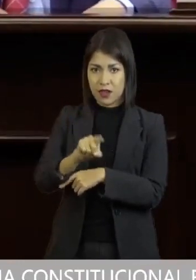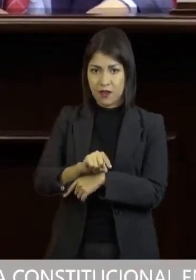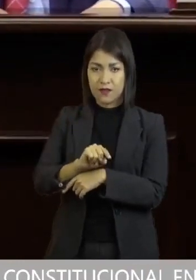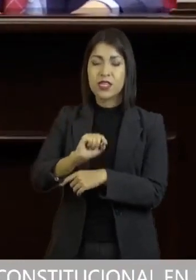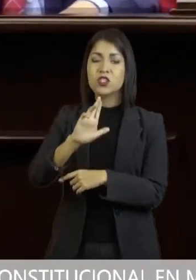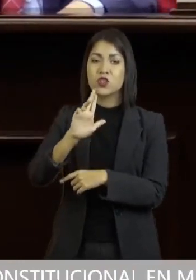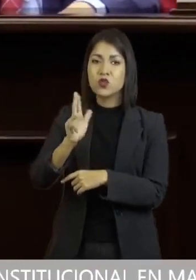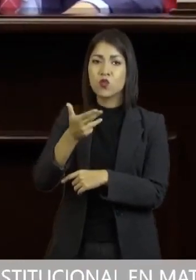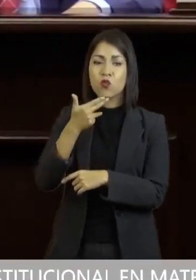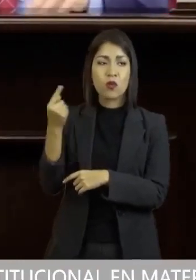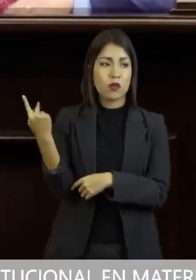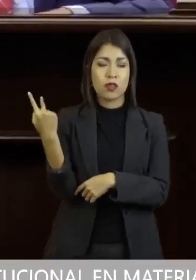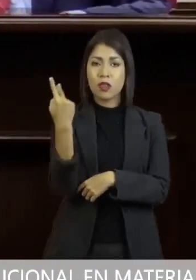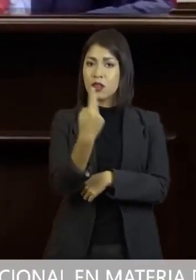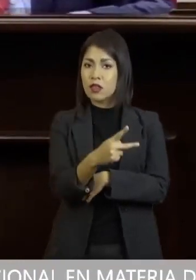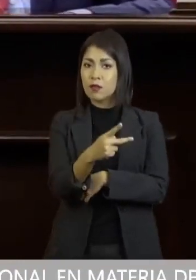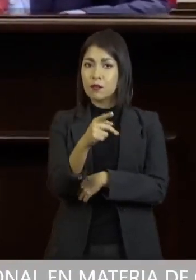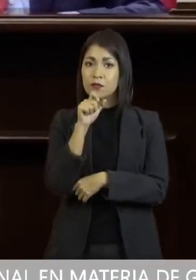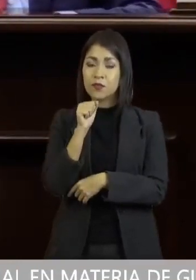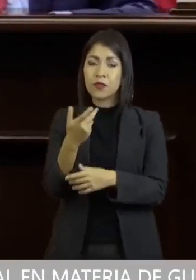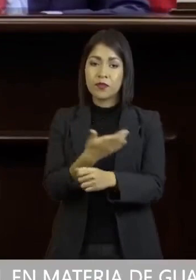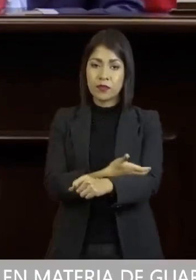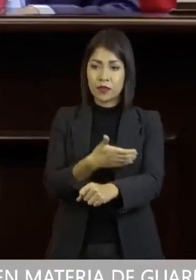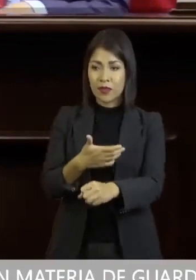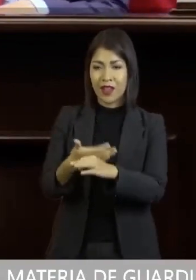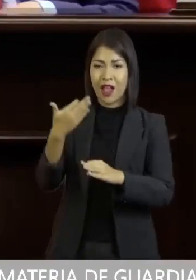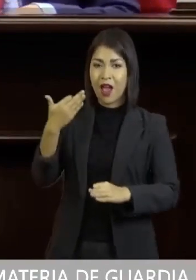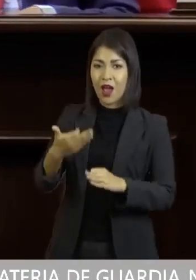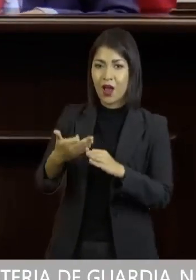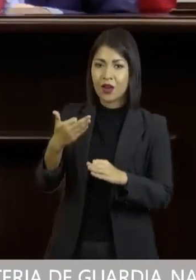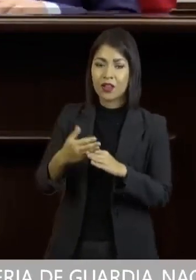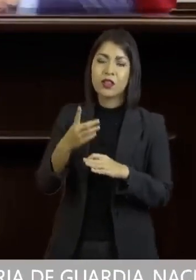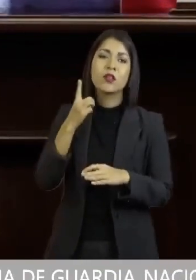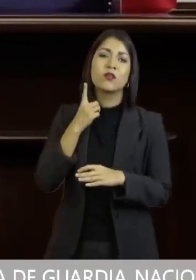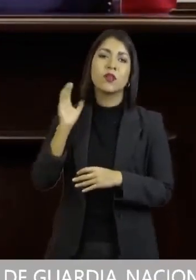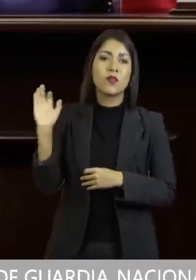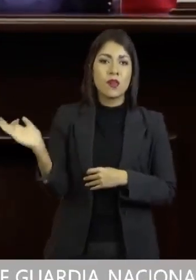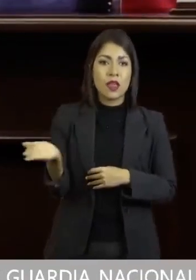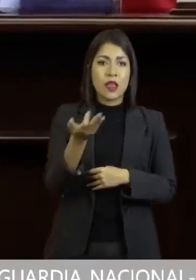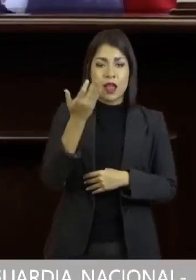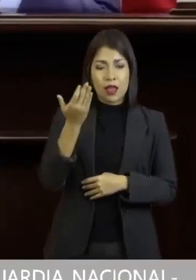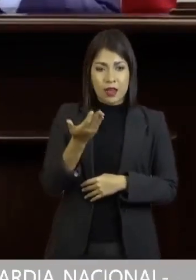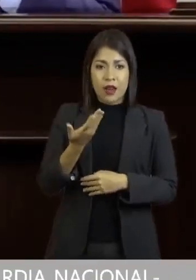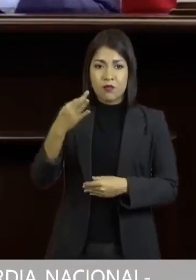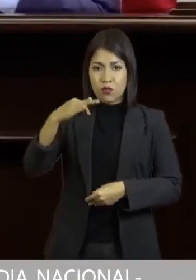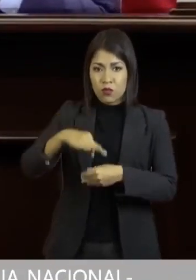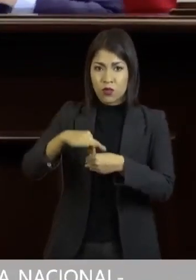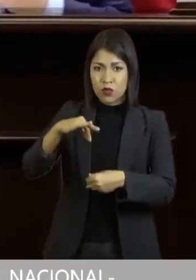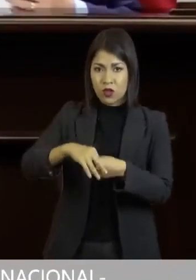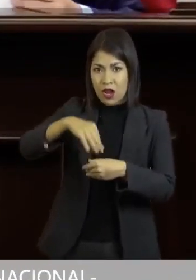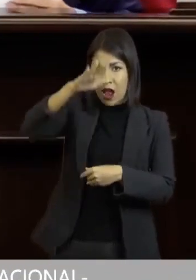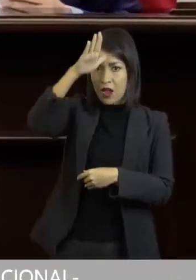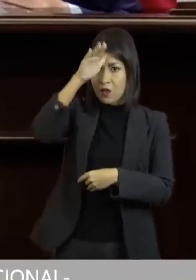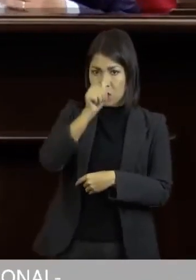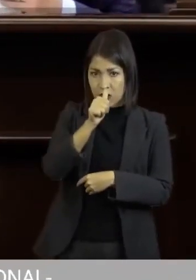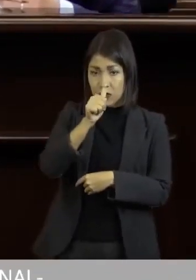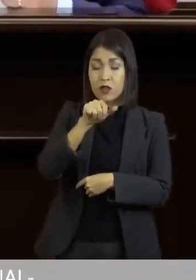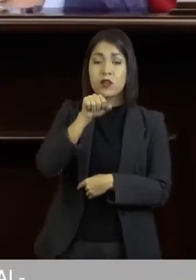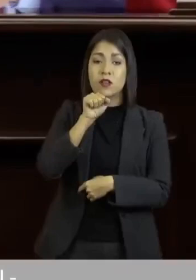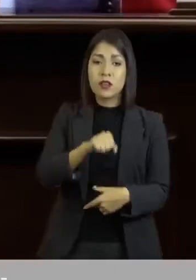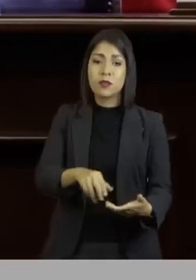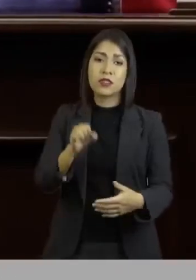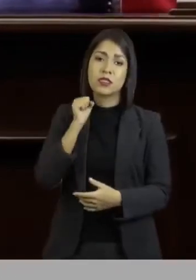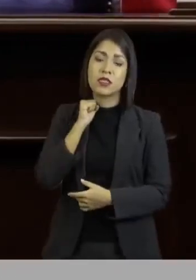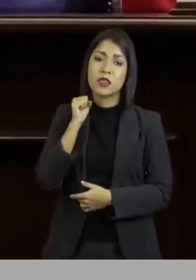nos acompaña. Pues todos ellos, legisladores federales, votaron a favor, y senadores votaron